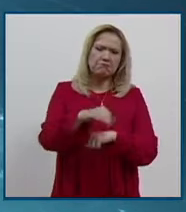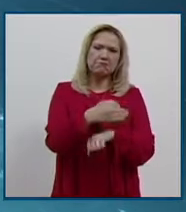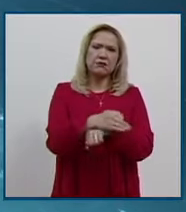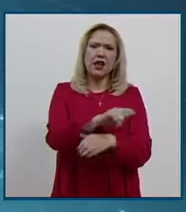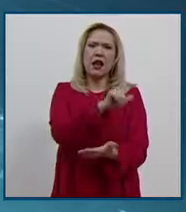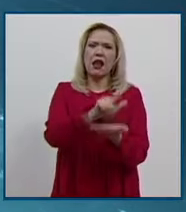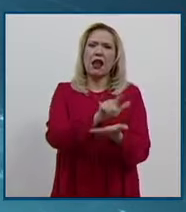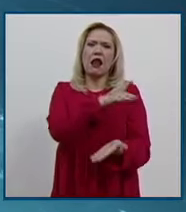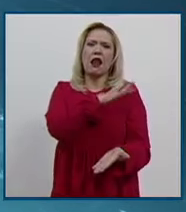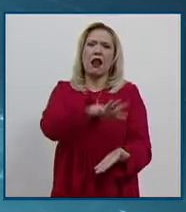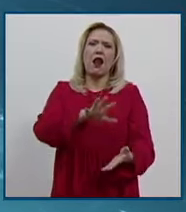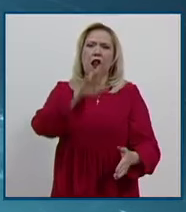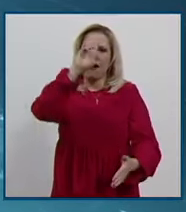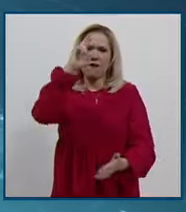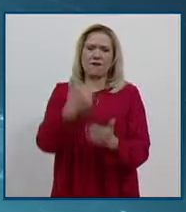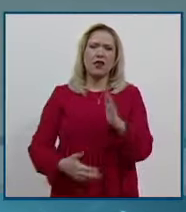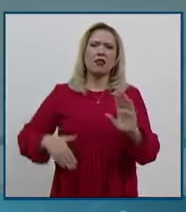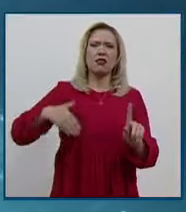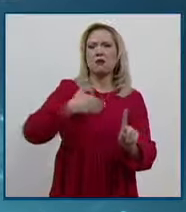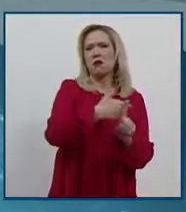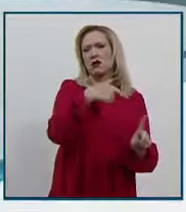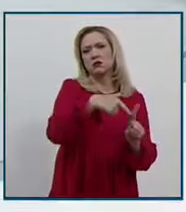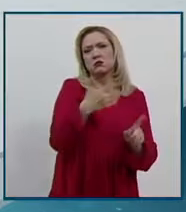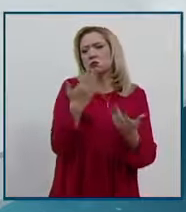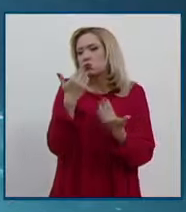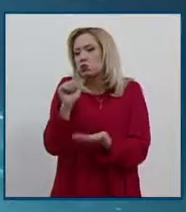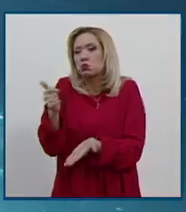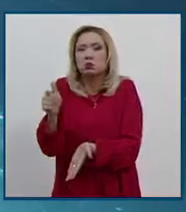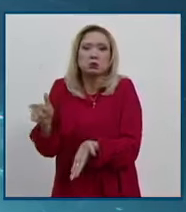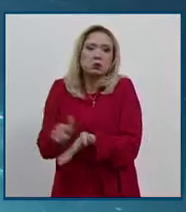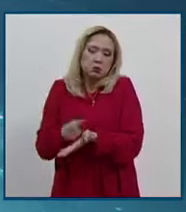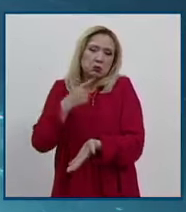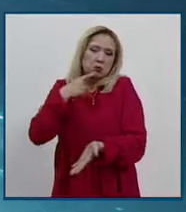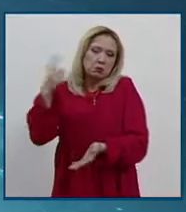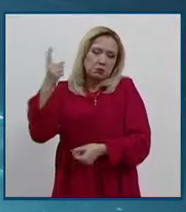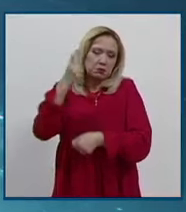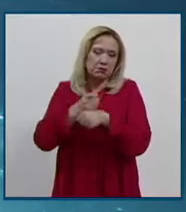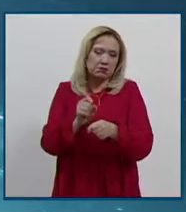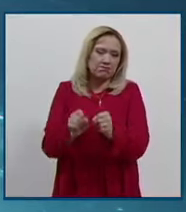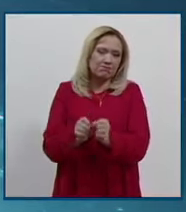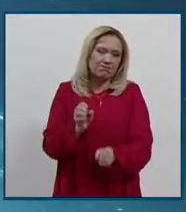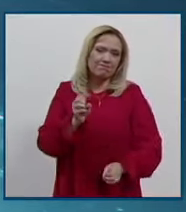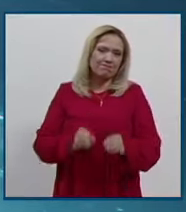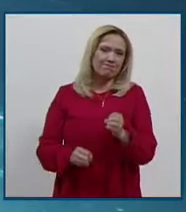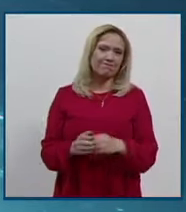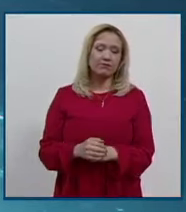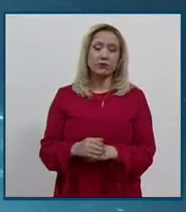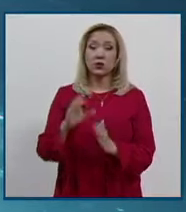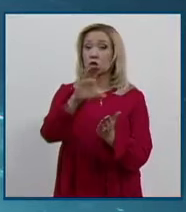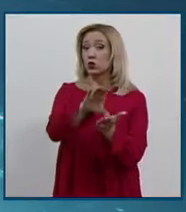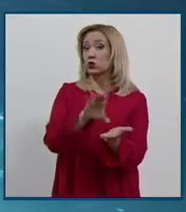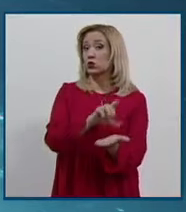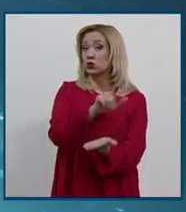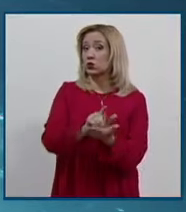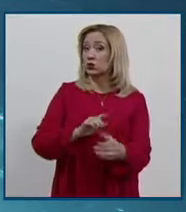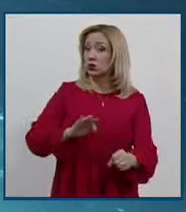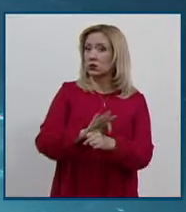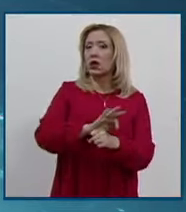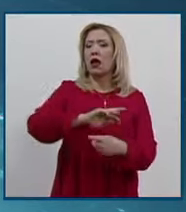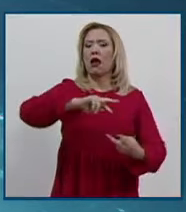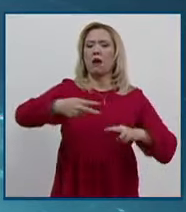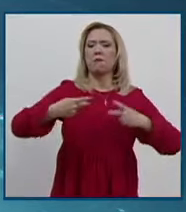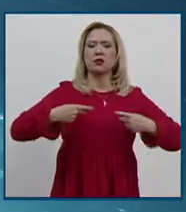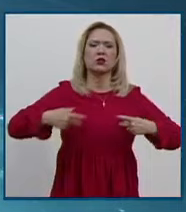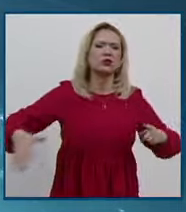víctimas estableció la primera sala defender a la Constitución es defender al pueblo